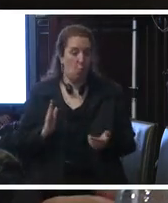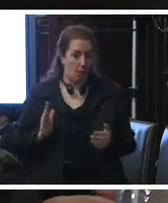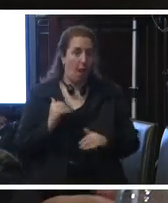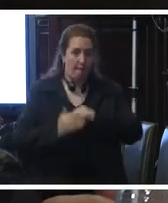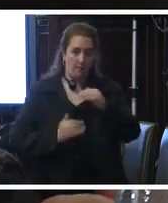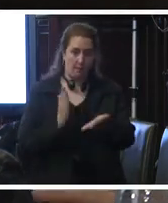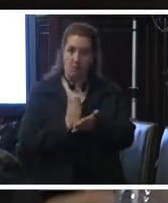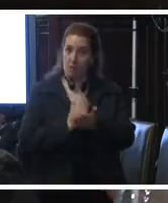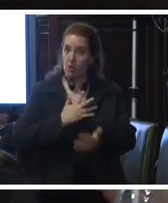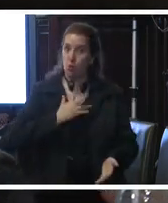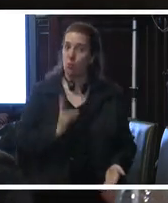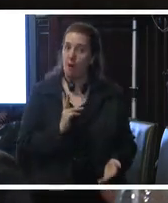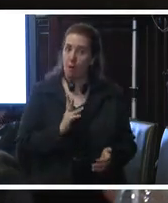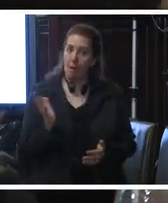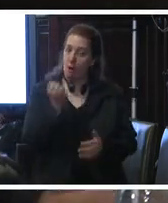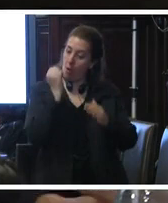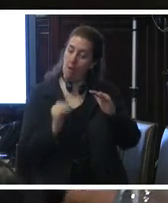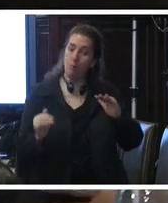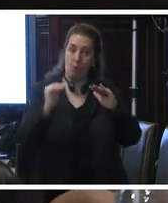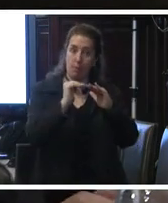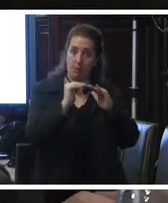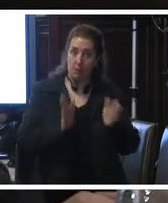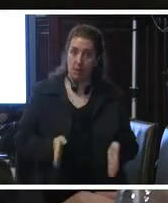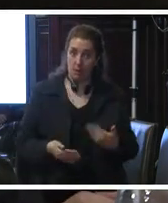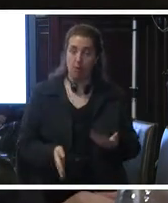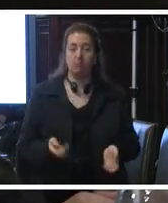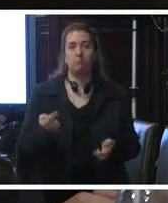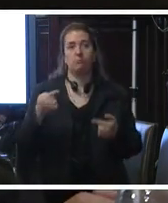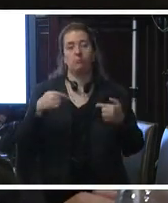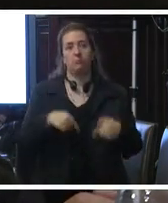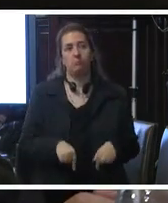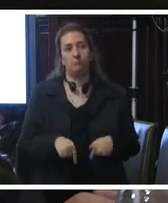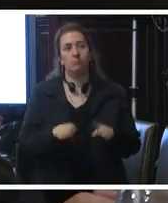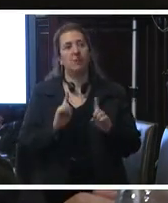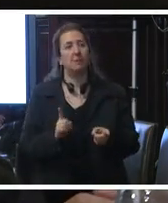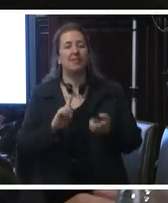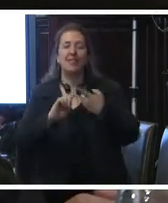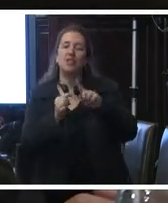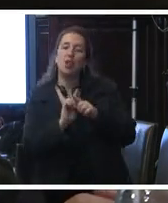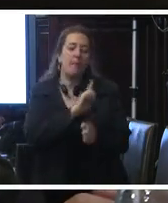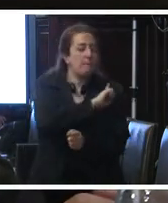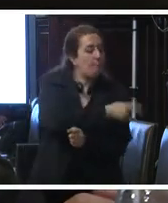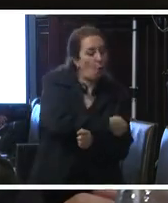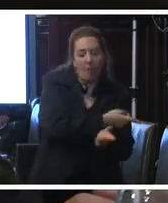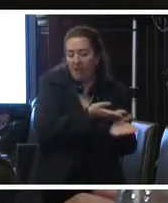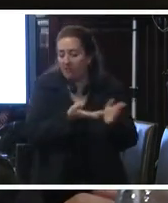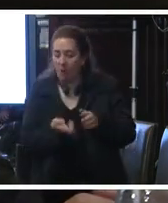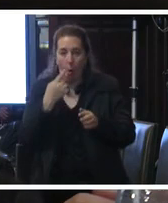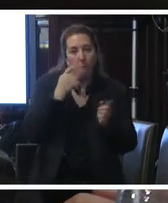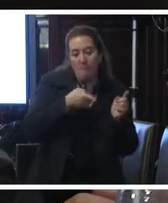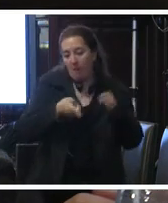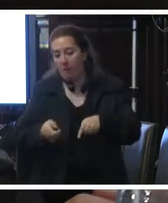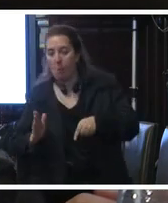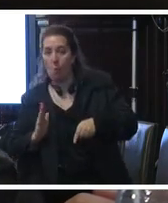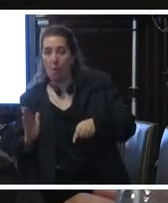derechos humanos. Es un contexto que me parece que también hace a esta asimetría de relaciones de poder que ustedes están expresando en